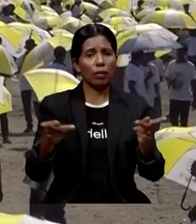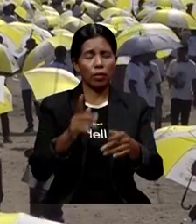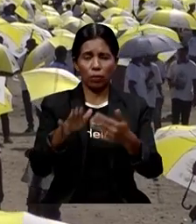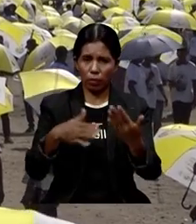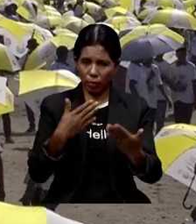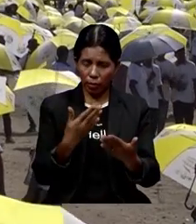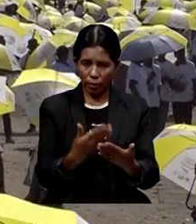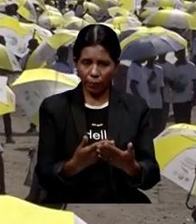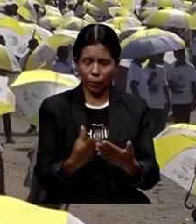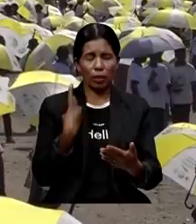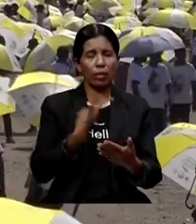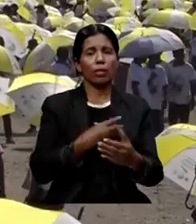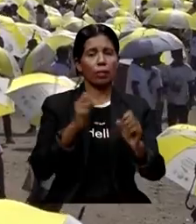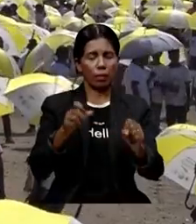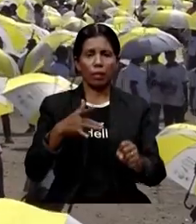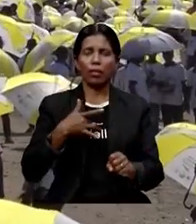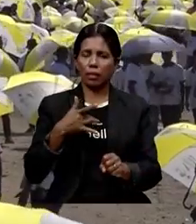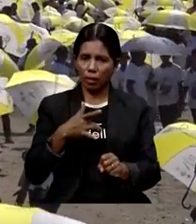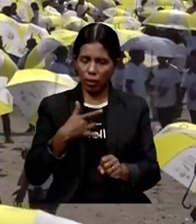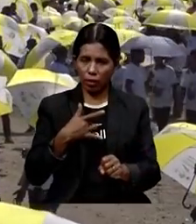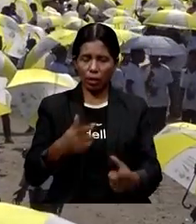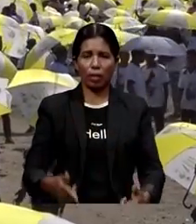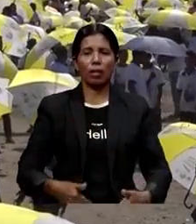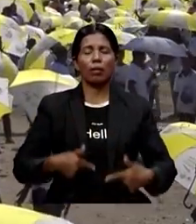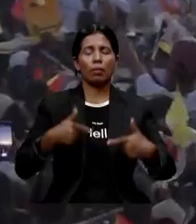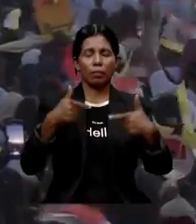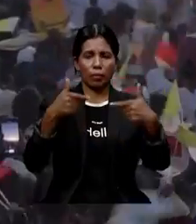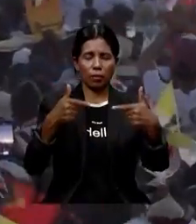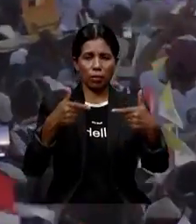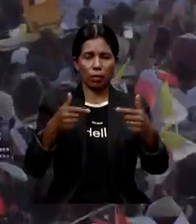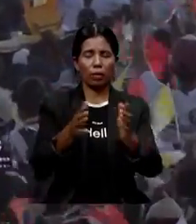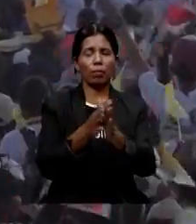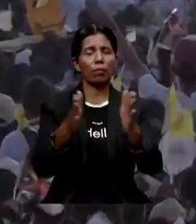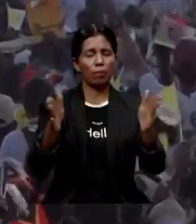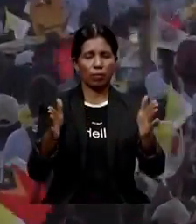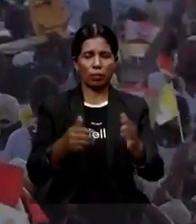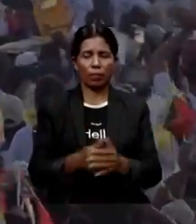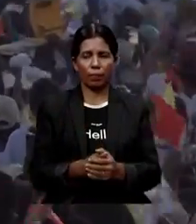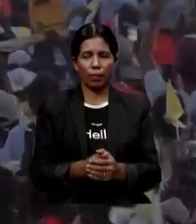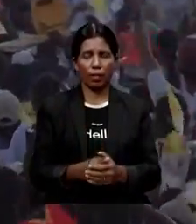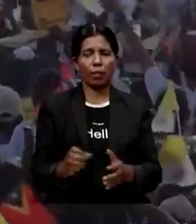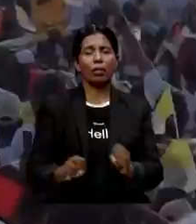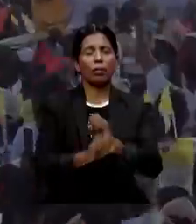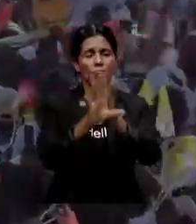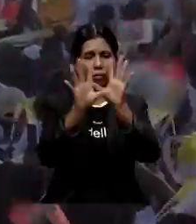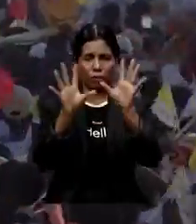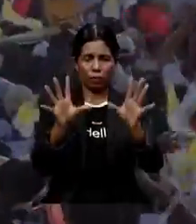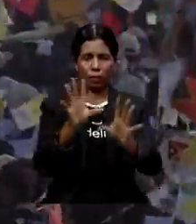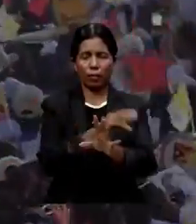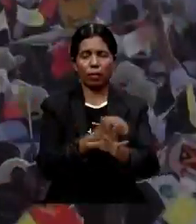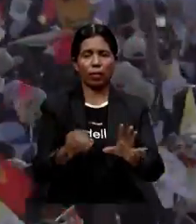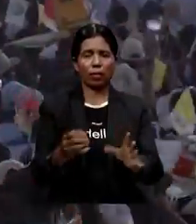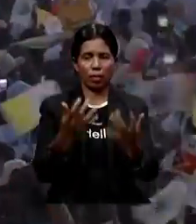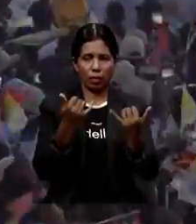hotu-hotu, ita belesente, moris ida nebe boca anhela, na funan, no ida